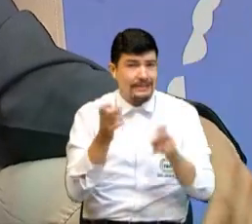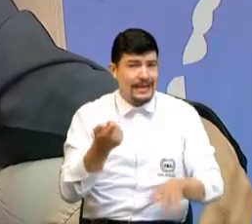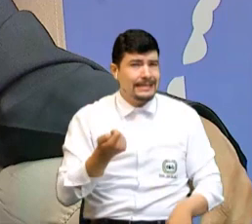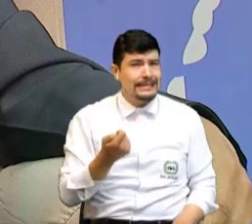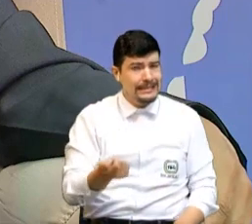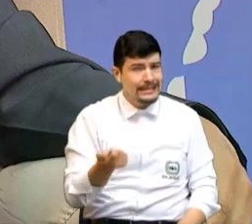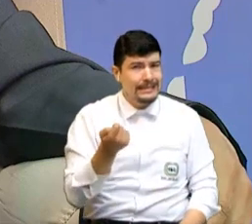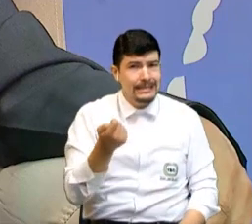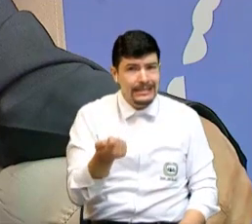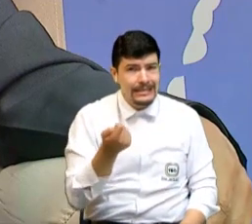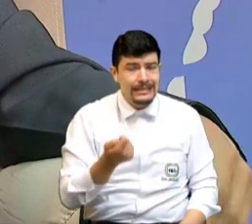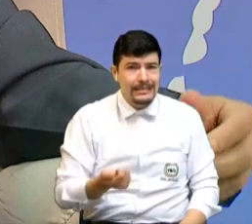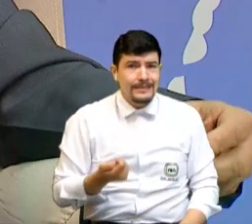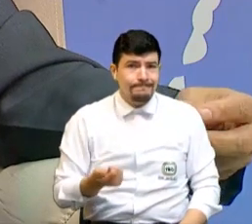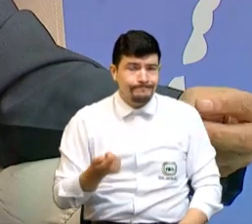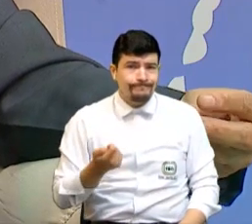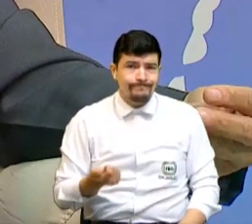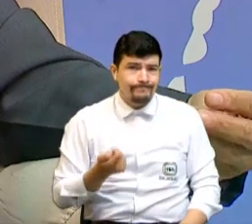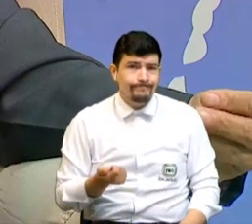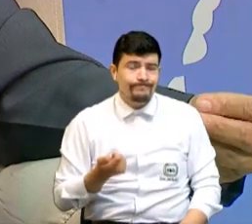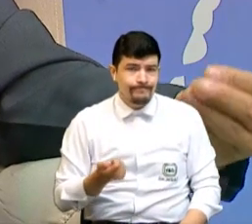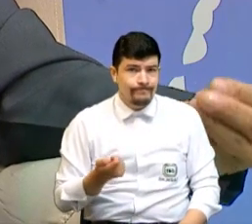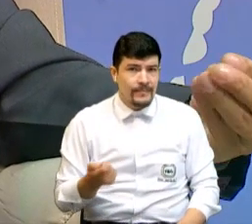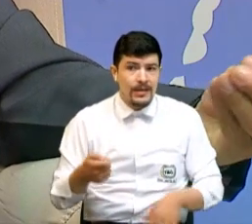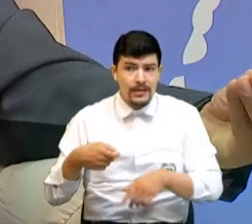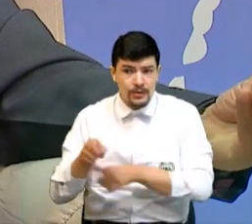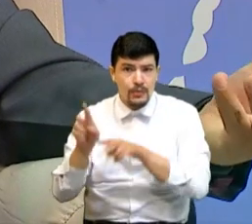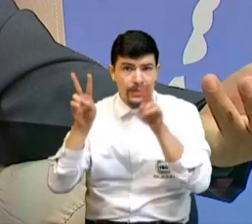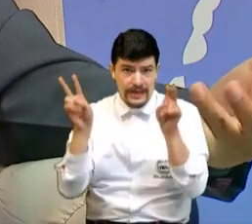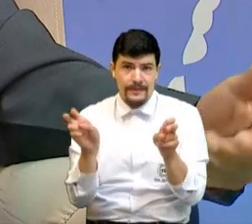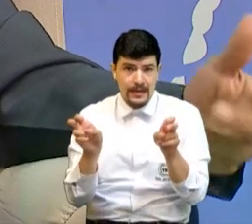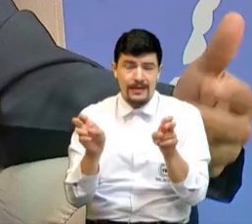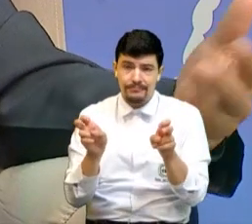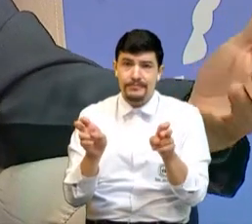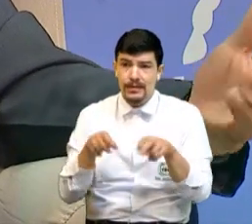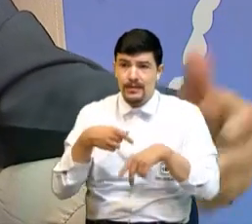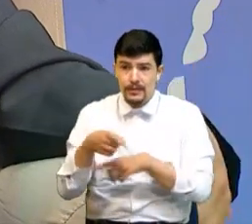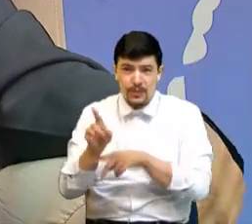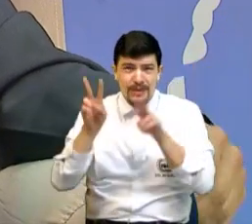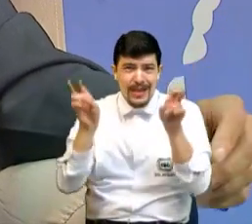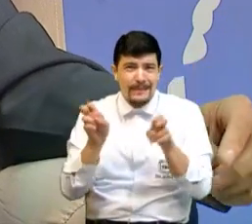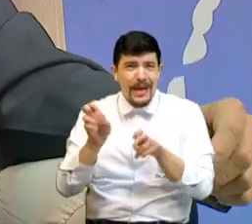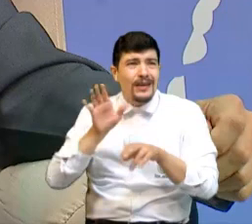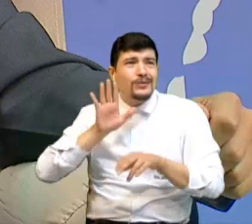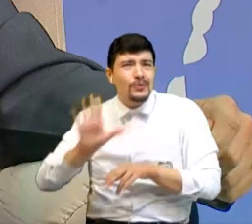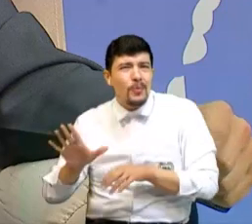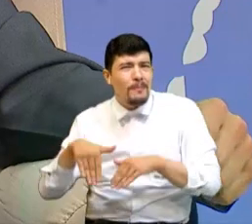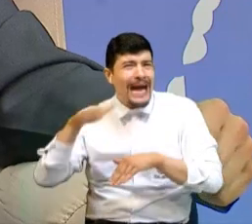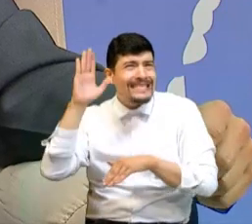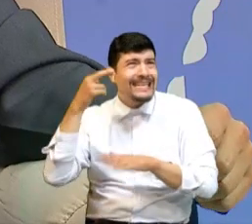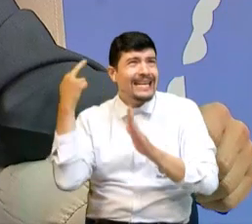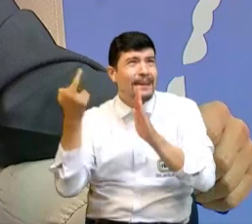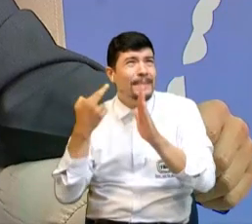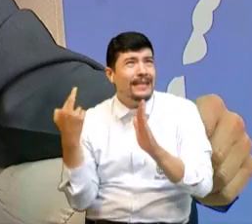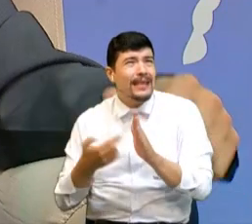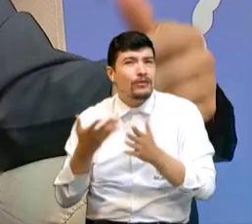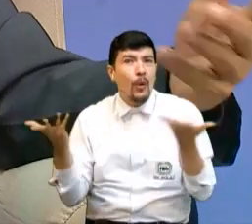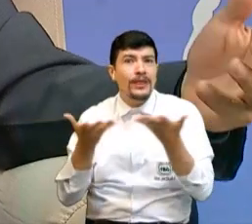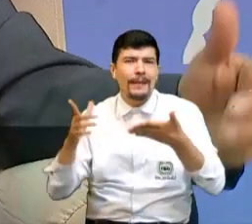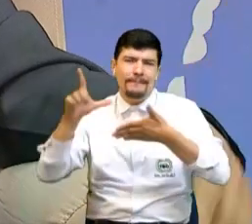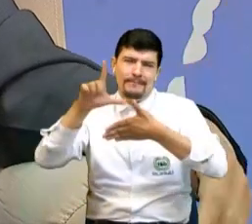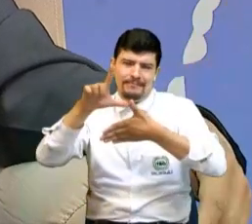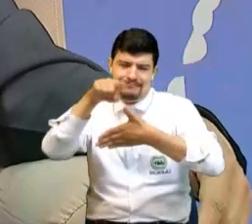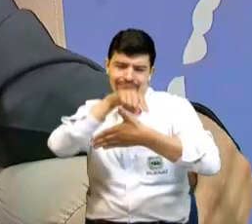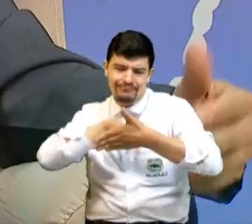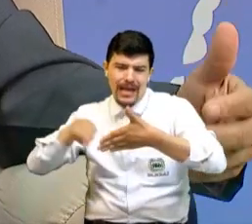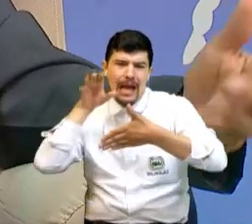propio de países, y digo yo de países subdesarrollados, países latinoamericanos, en donde de